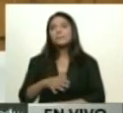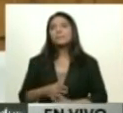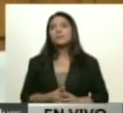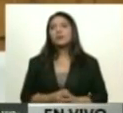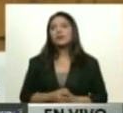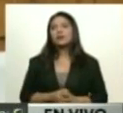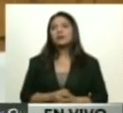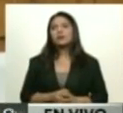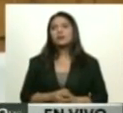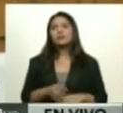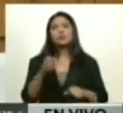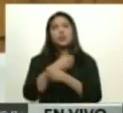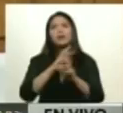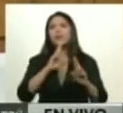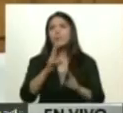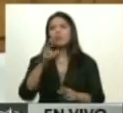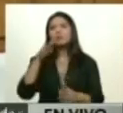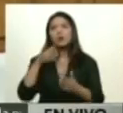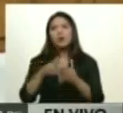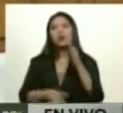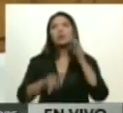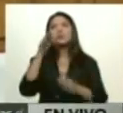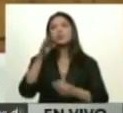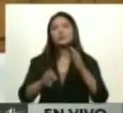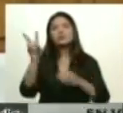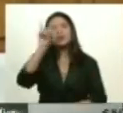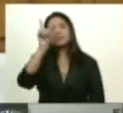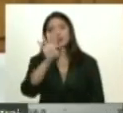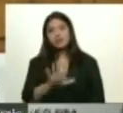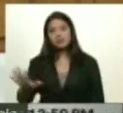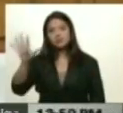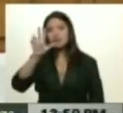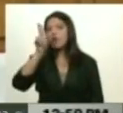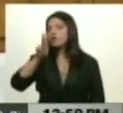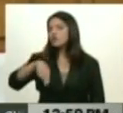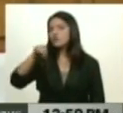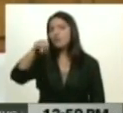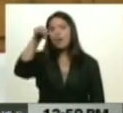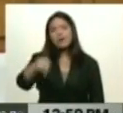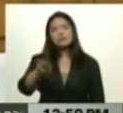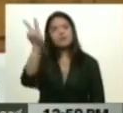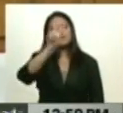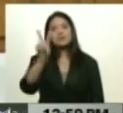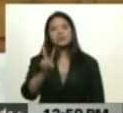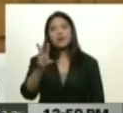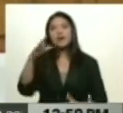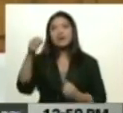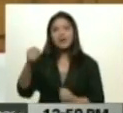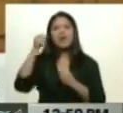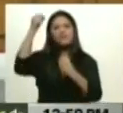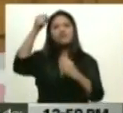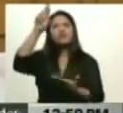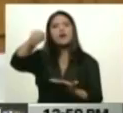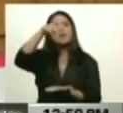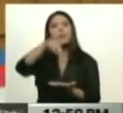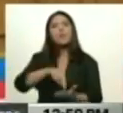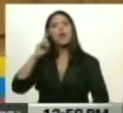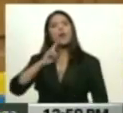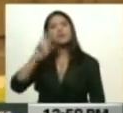tengan que responder ante la justicia venezolana, nunca jamás en Venezuela. ¡Que viva la República